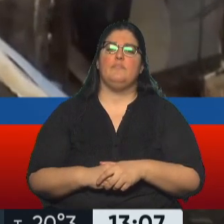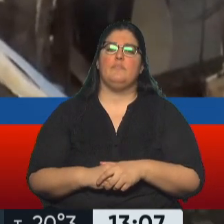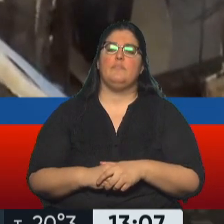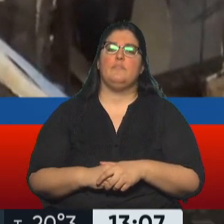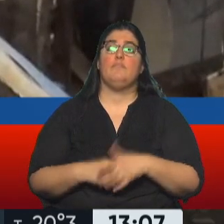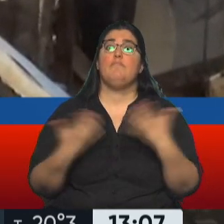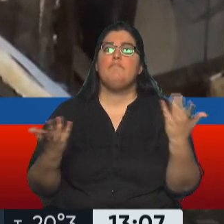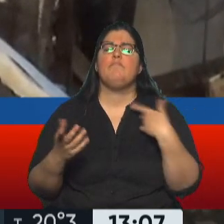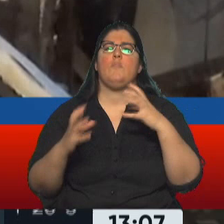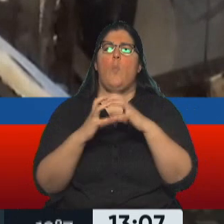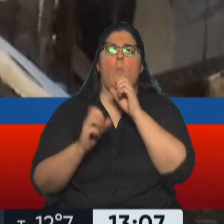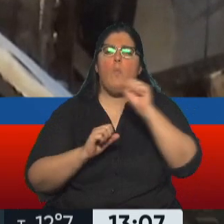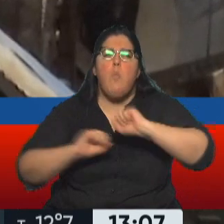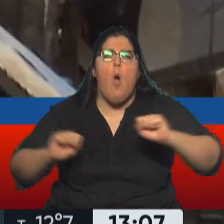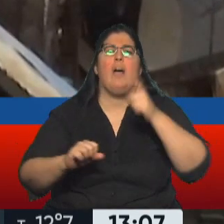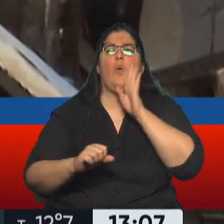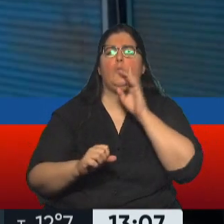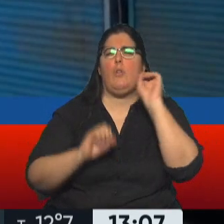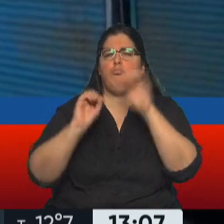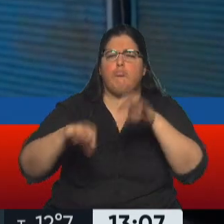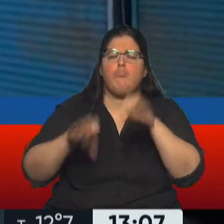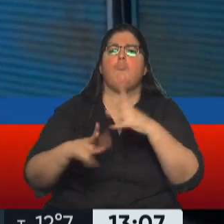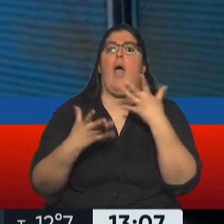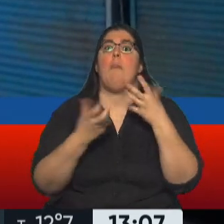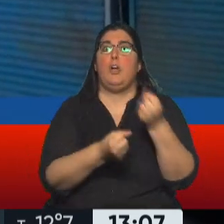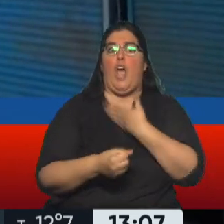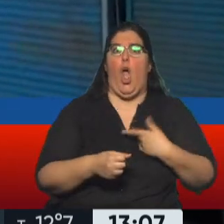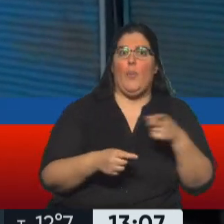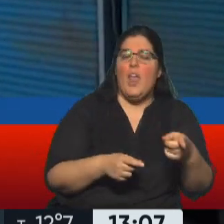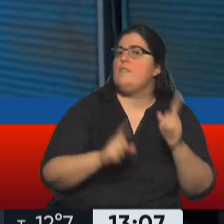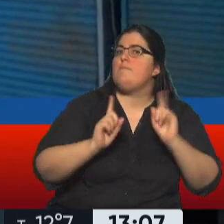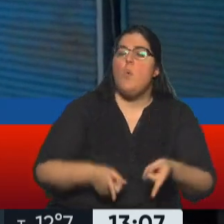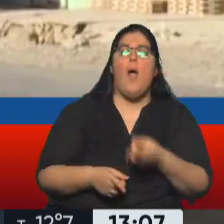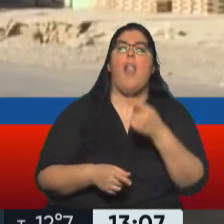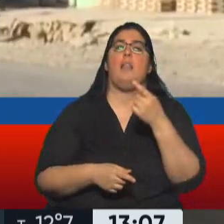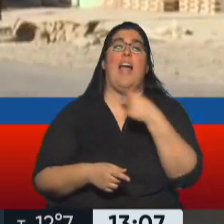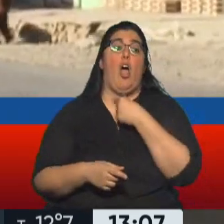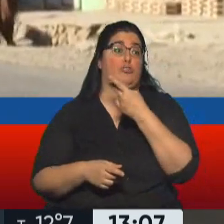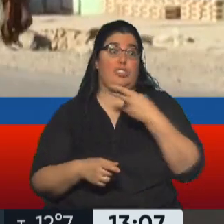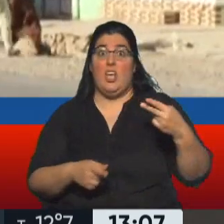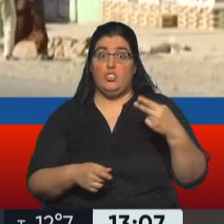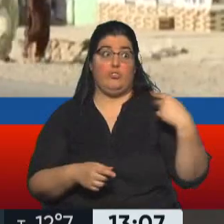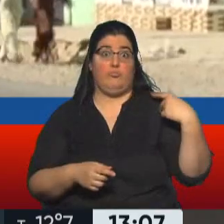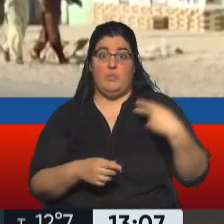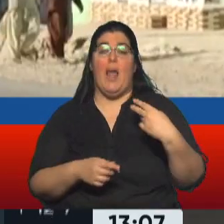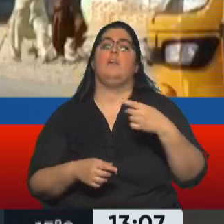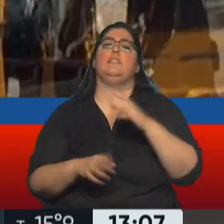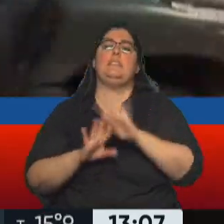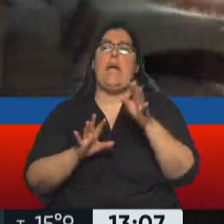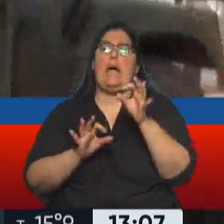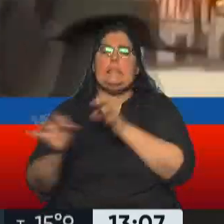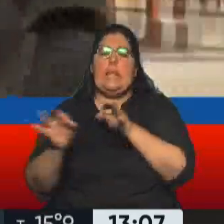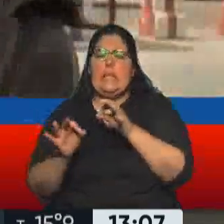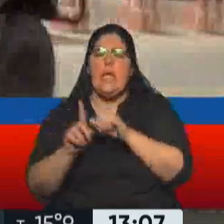A pesar de los bombardeos estadounidenses en apoyo a las fuerzas del gobierno, en la segunda semana de agosto habían tomado la estratégica ciudad